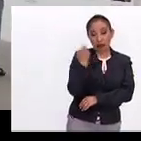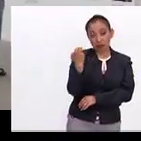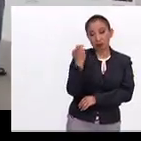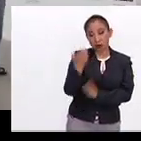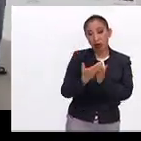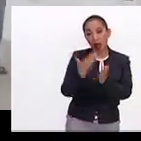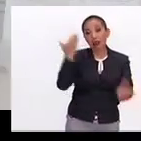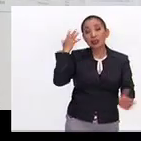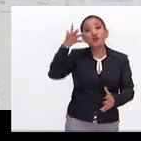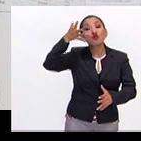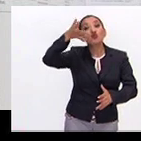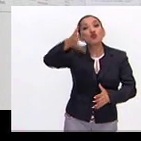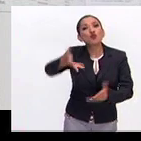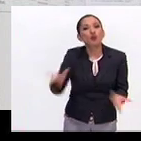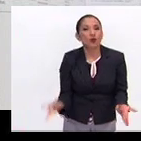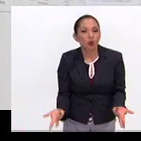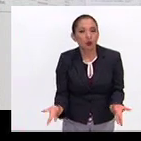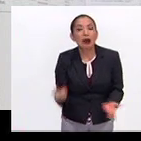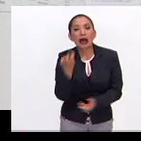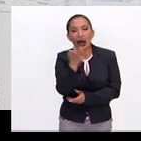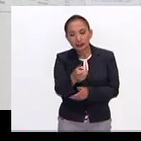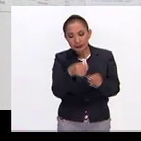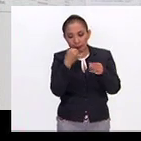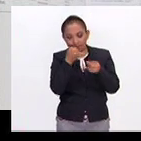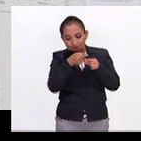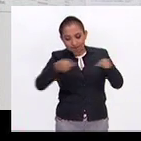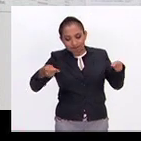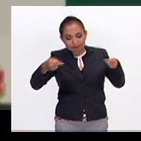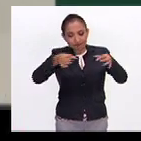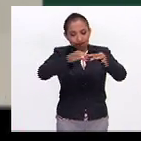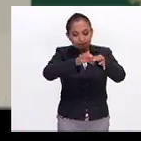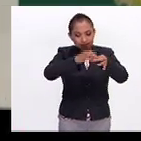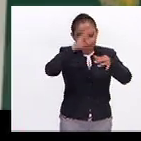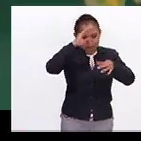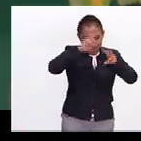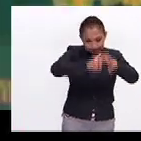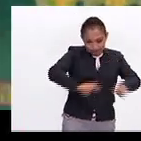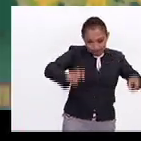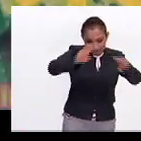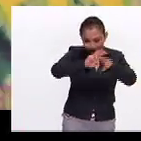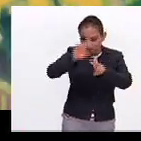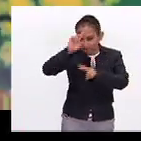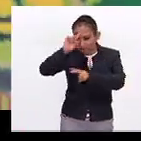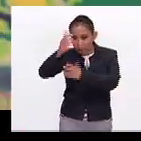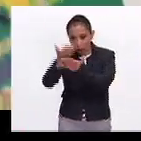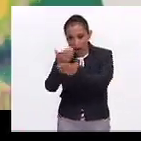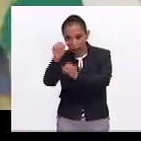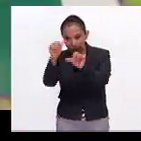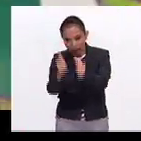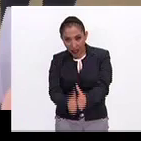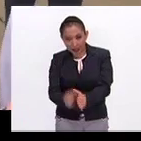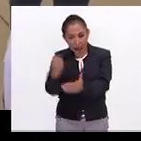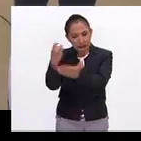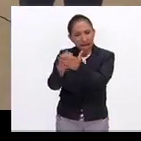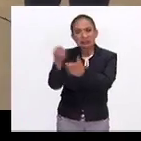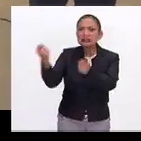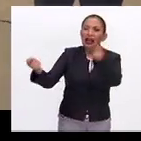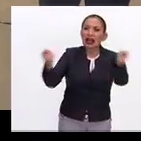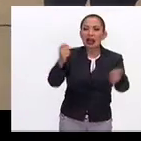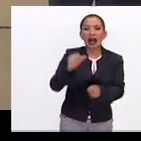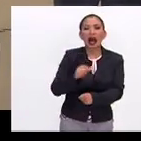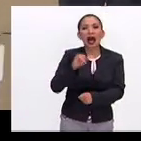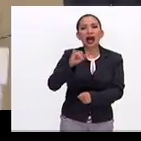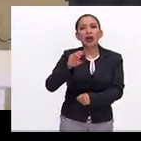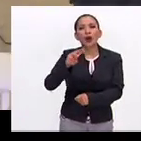eso, el futuro. Es esta la línea donde convergen las reflexiones, propuesta artística y crítica de